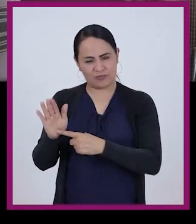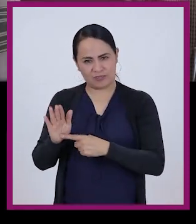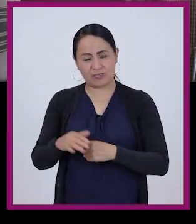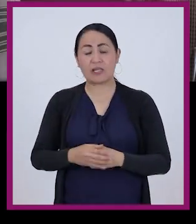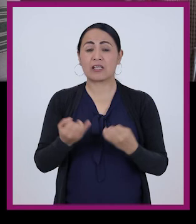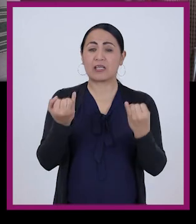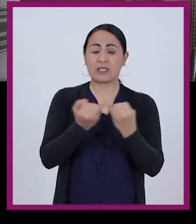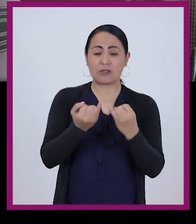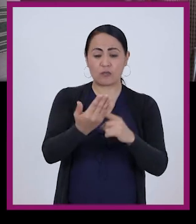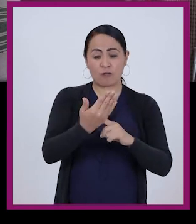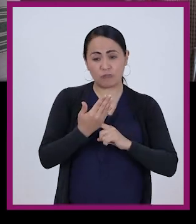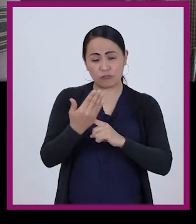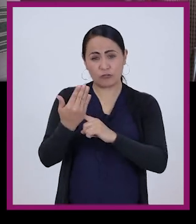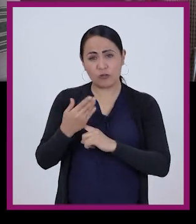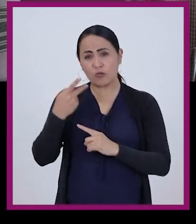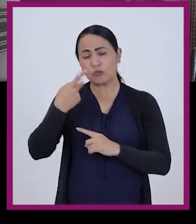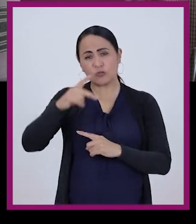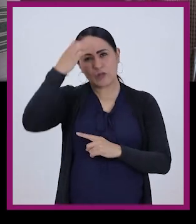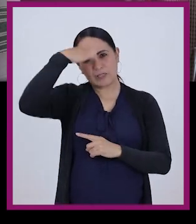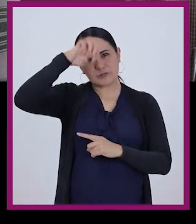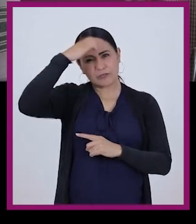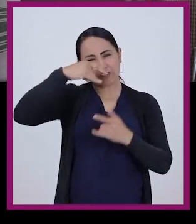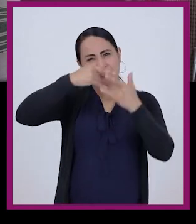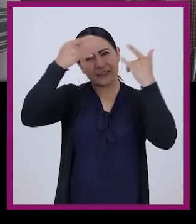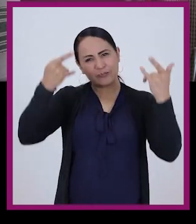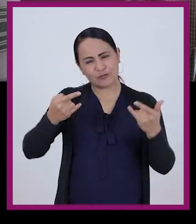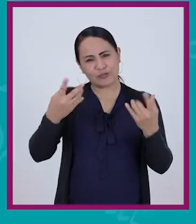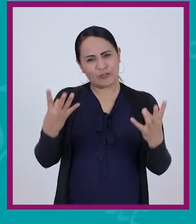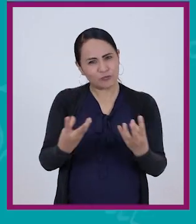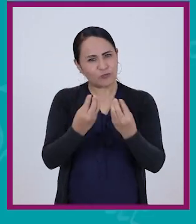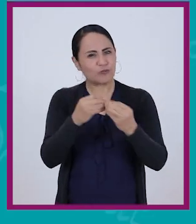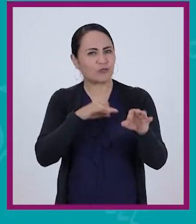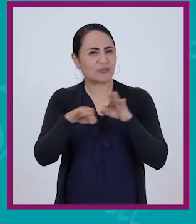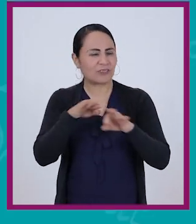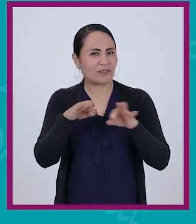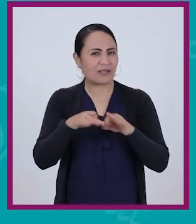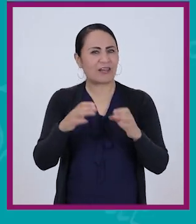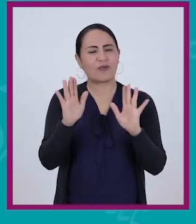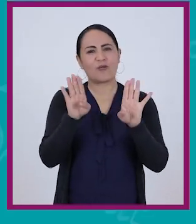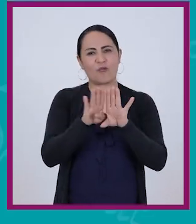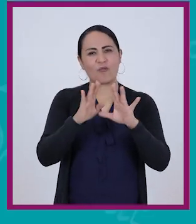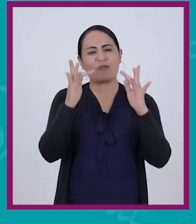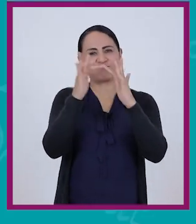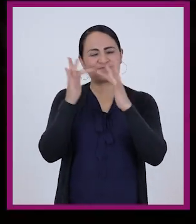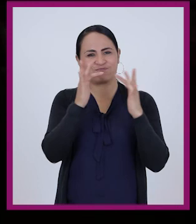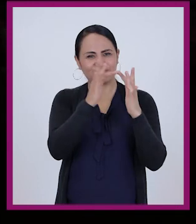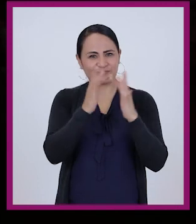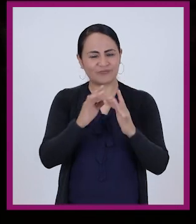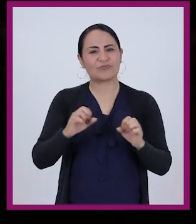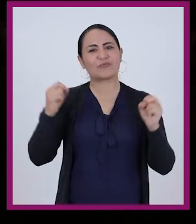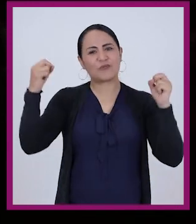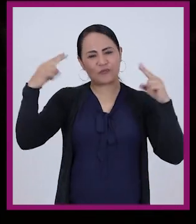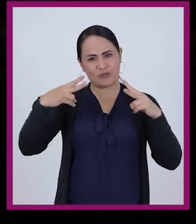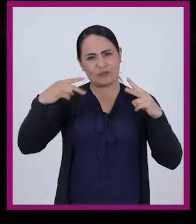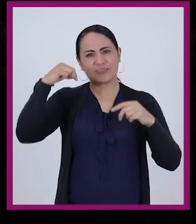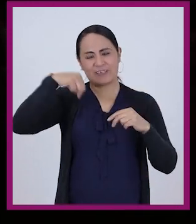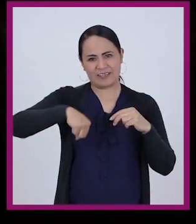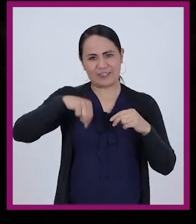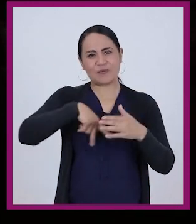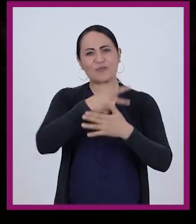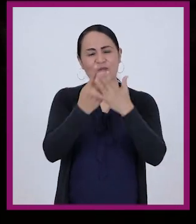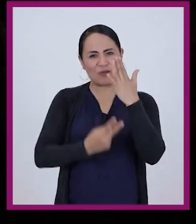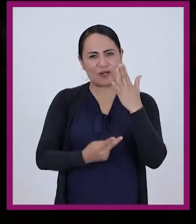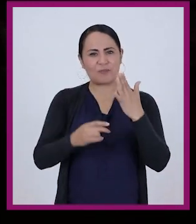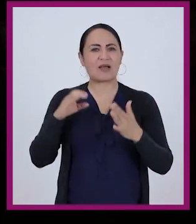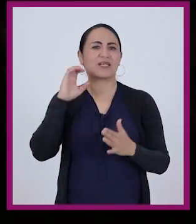tengan. Y compártenos sus experiencias de trabajo en equipo a través de nuestras redes sociales. Nos vemos en el siguiente programa